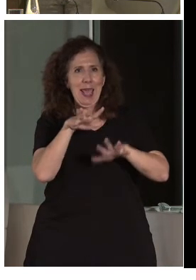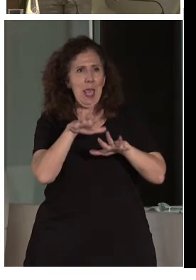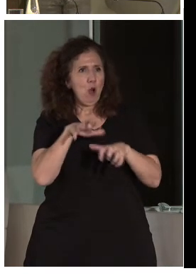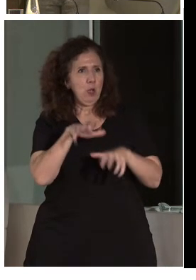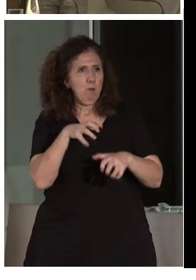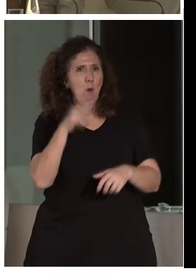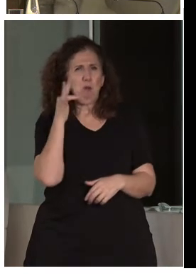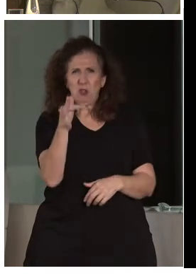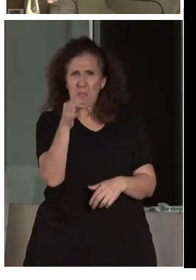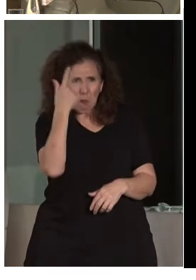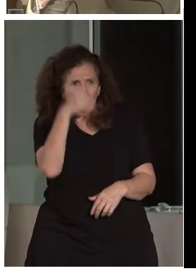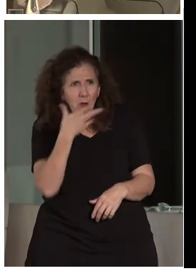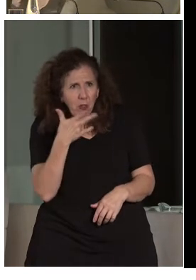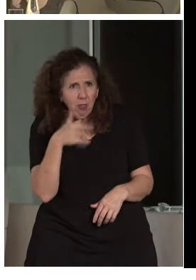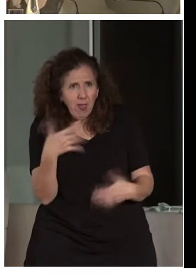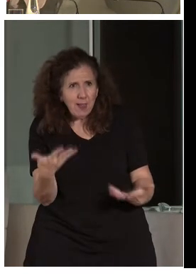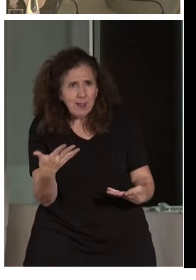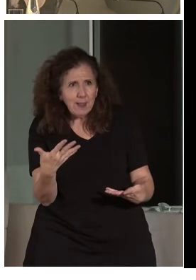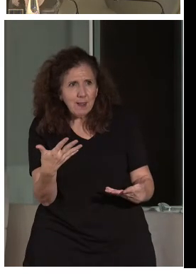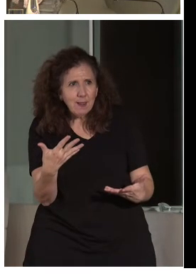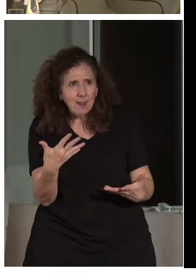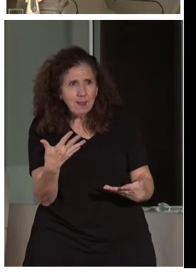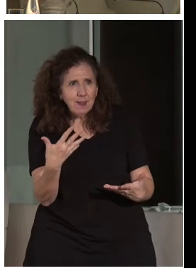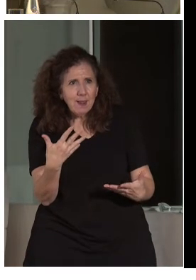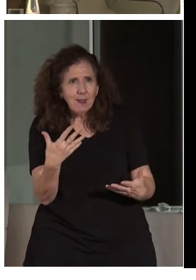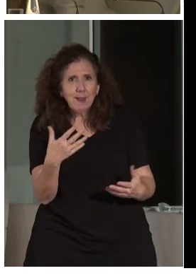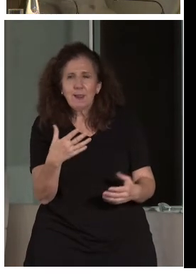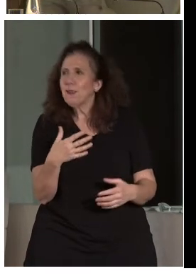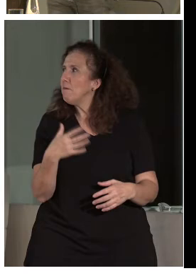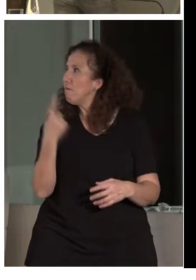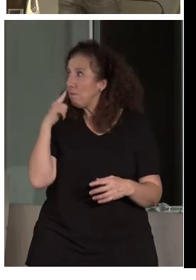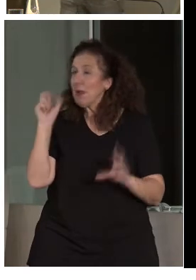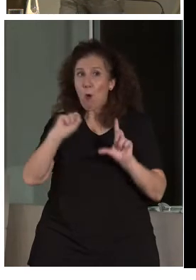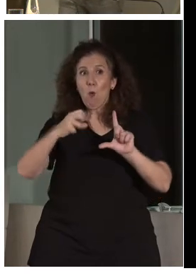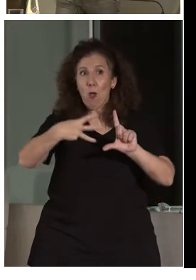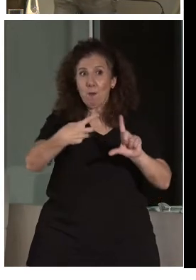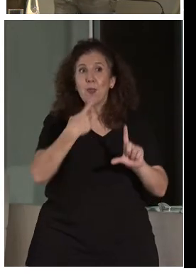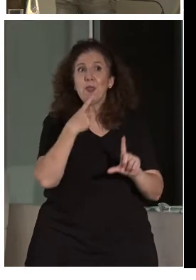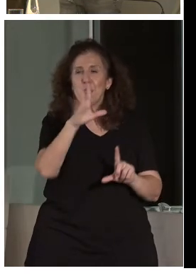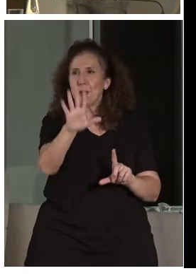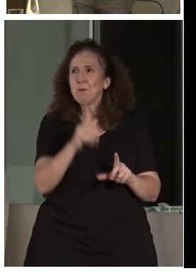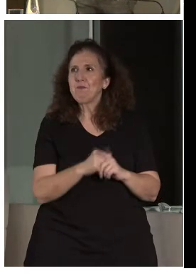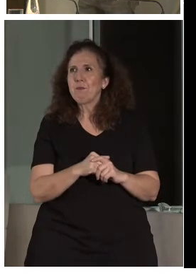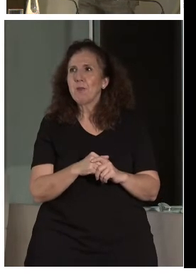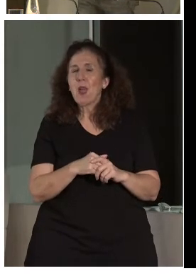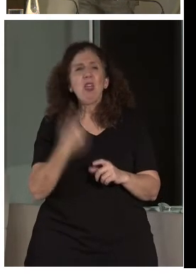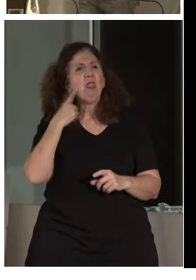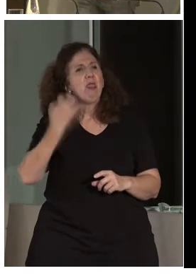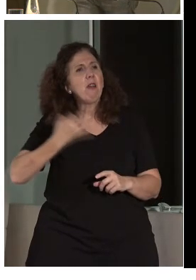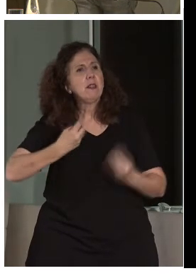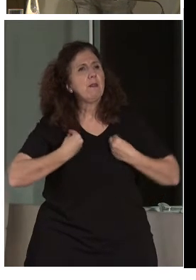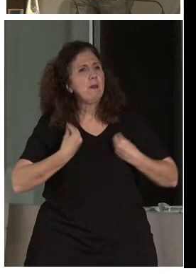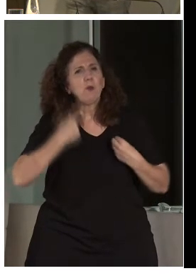Positivo? Yo creo que es una filosofía fantástica, ¿no? Fíjate lo que pone en la web, dice: vive una experiencia